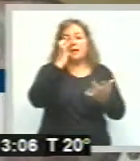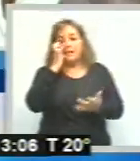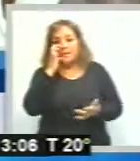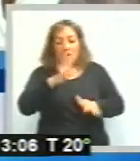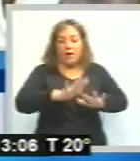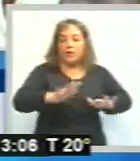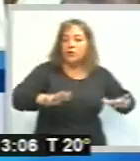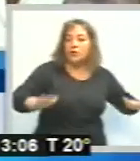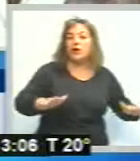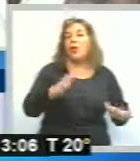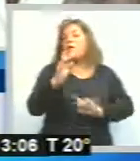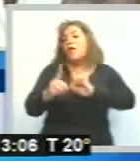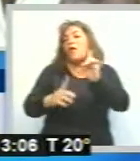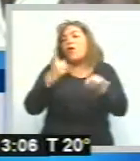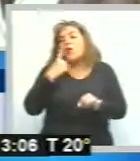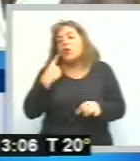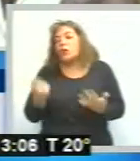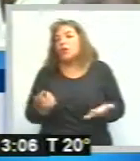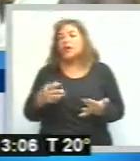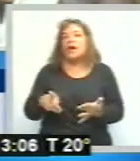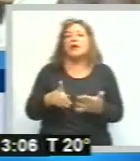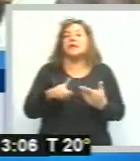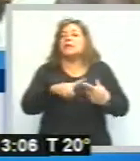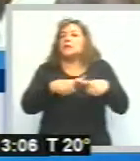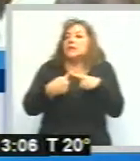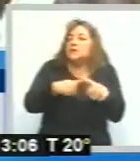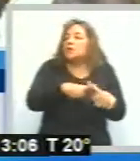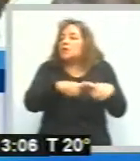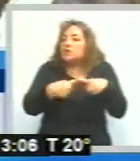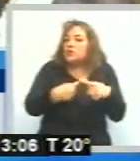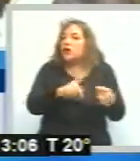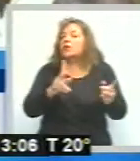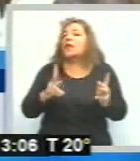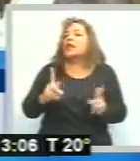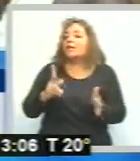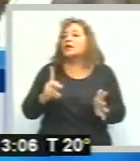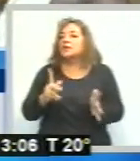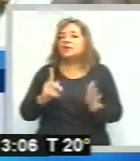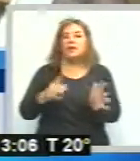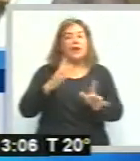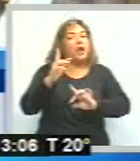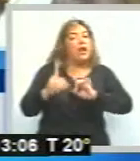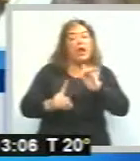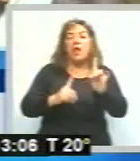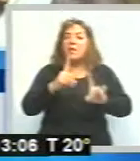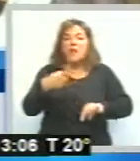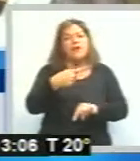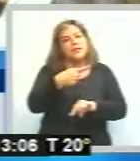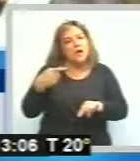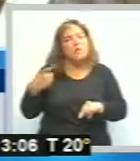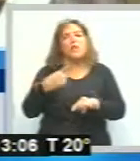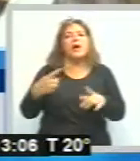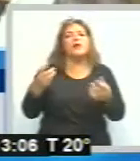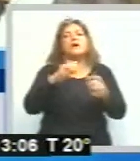sido unos días tensos, han sido unos días de variada